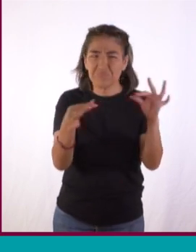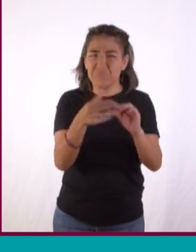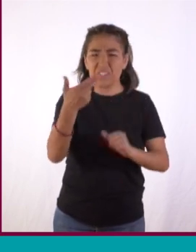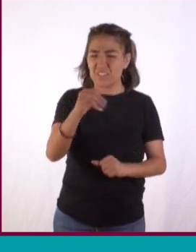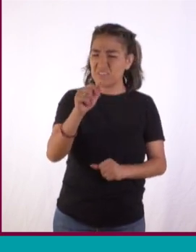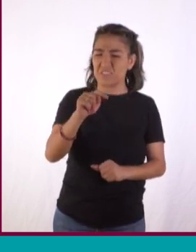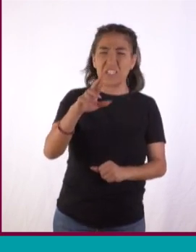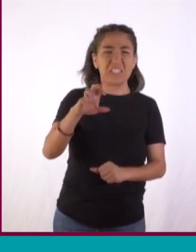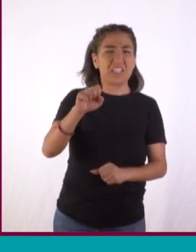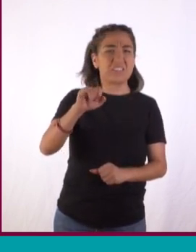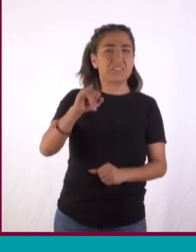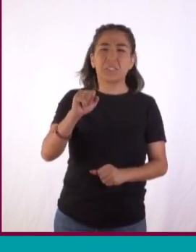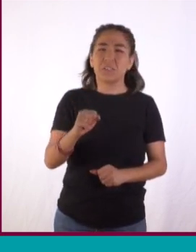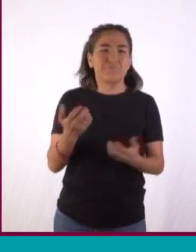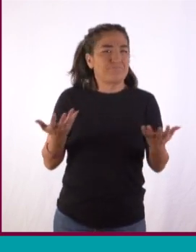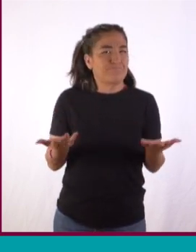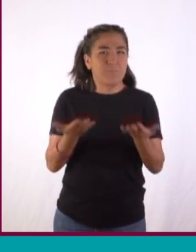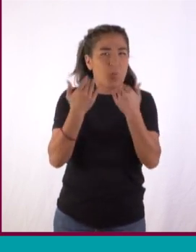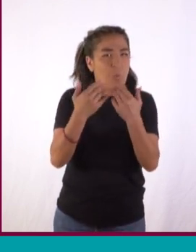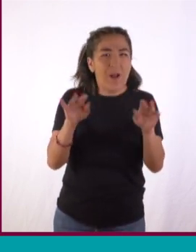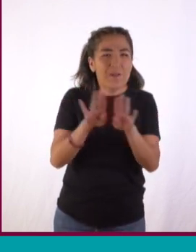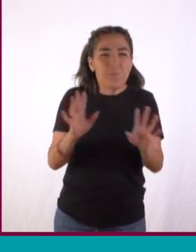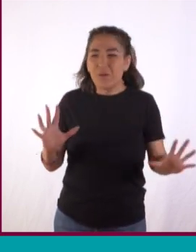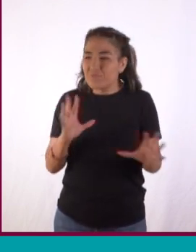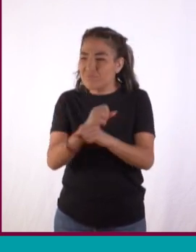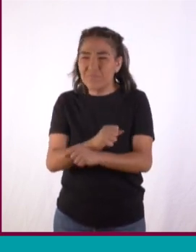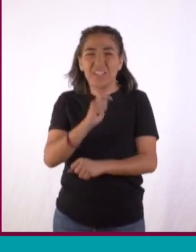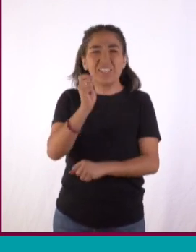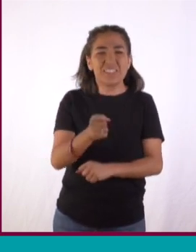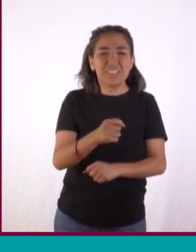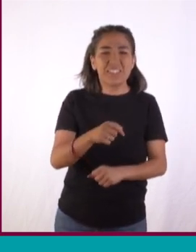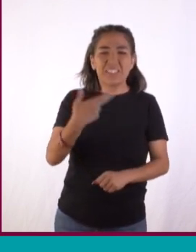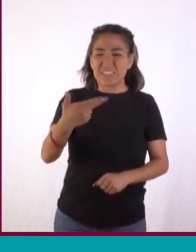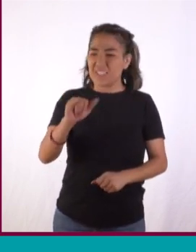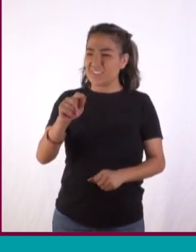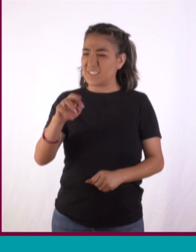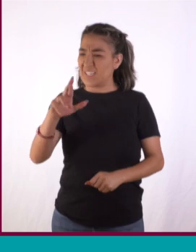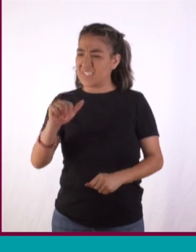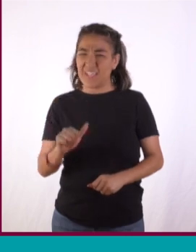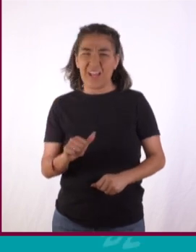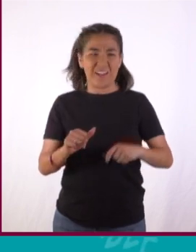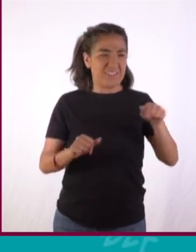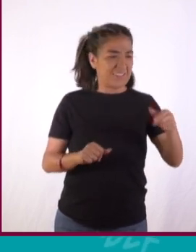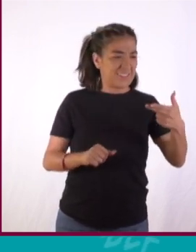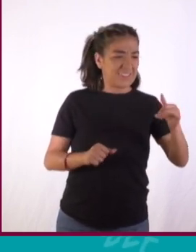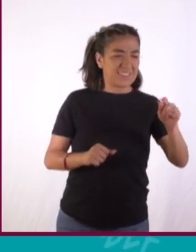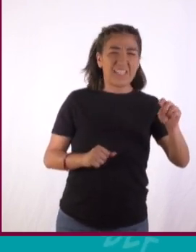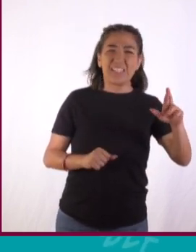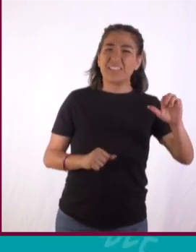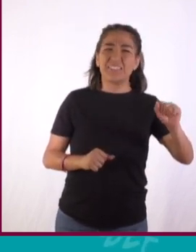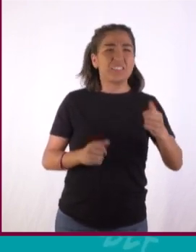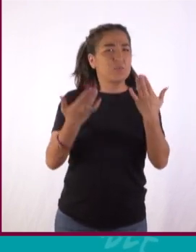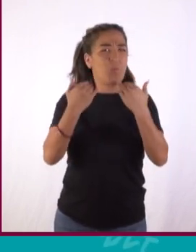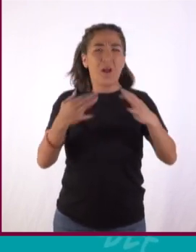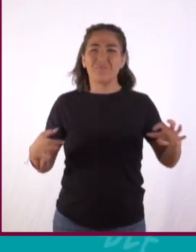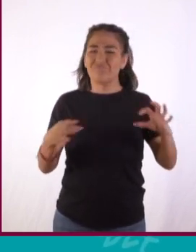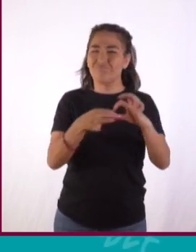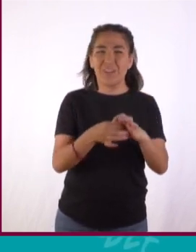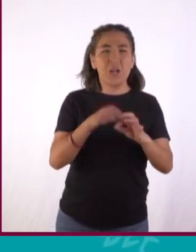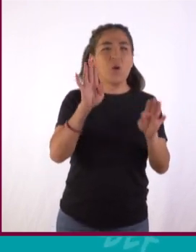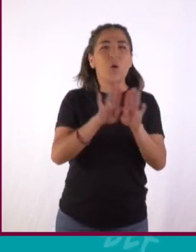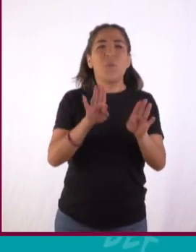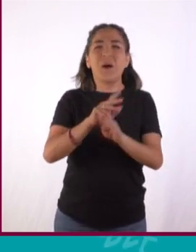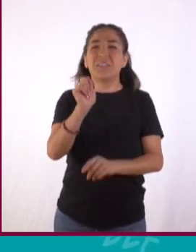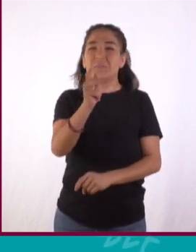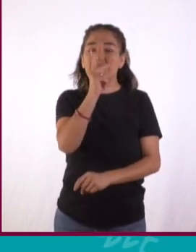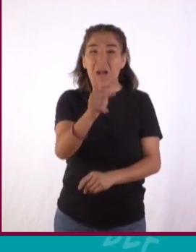he de decirles que parece no existir una relación etimológica entre histéresis e histeria, es decir, que la raíz o